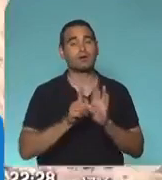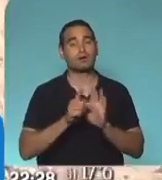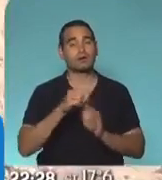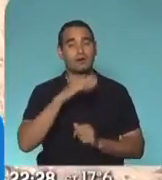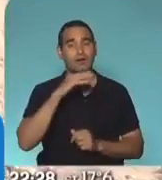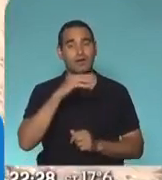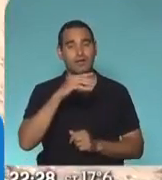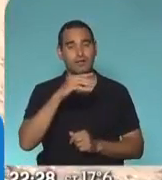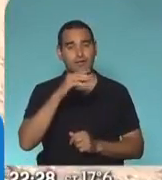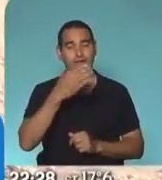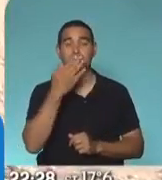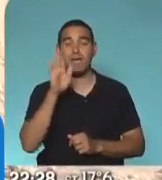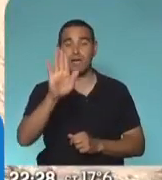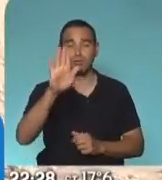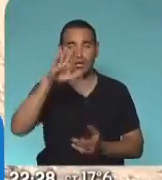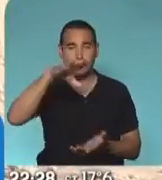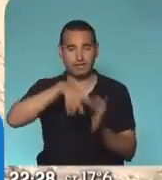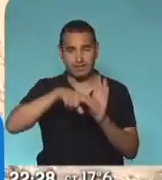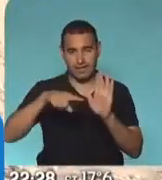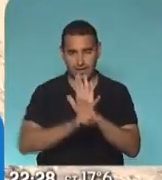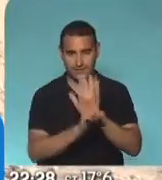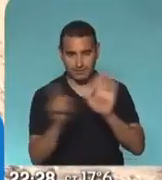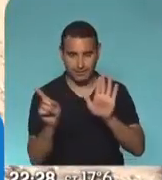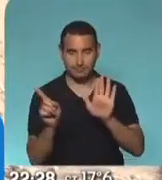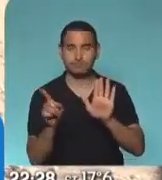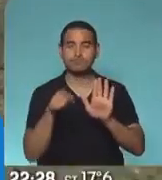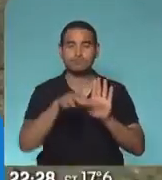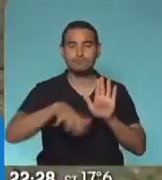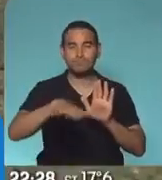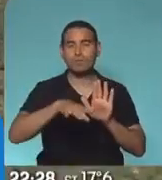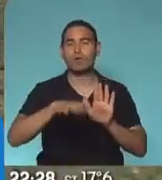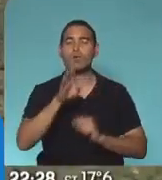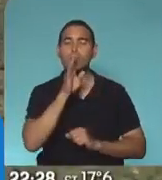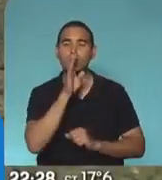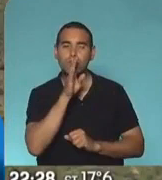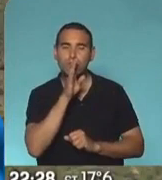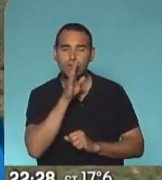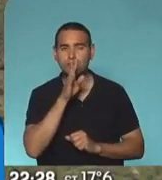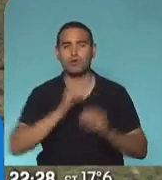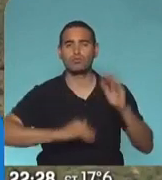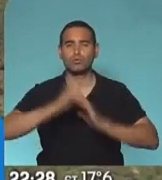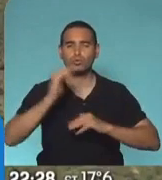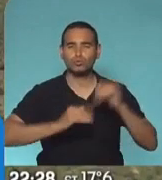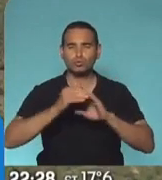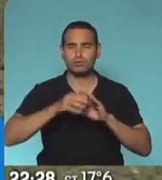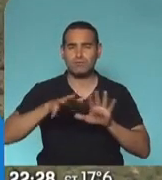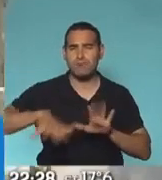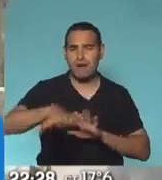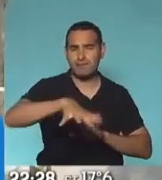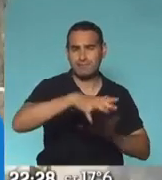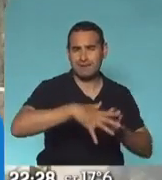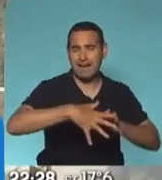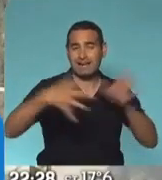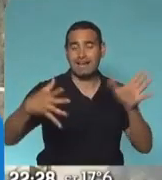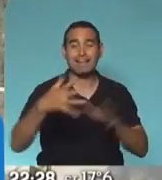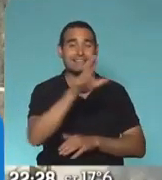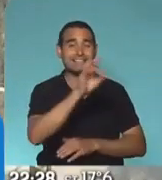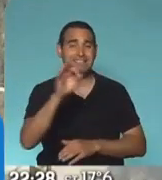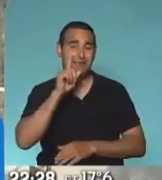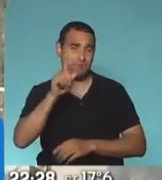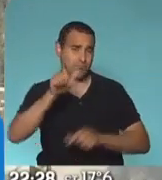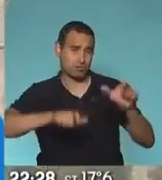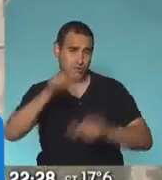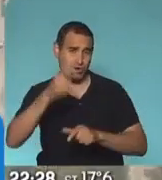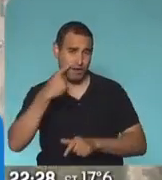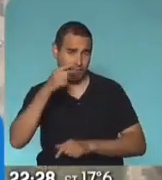ciudad, luego de desalojar y demoler las viviendas palestinas, los israelíes construyeron barrios enteros en los que viven al menos 300.000